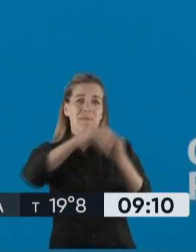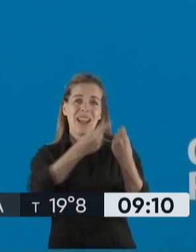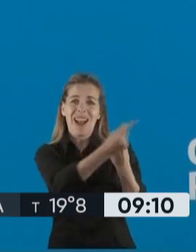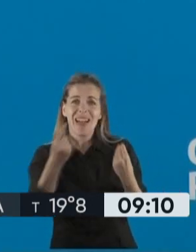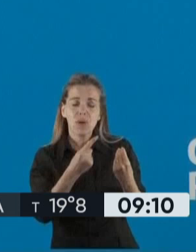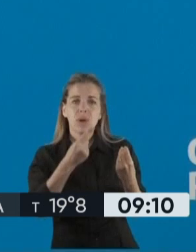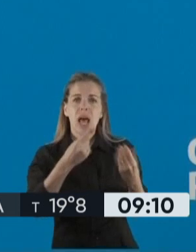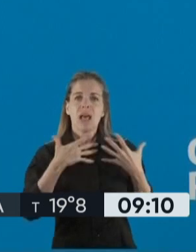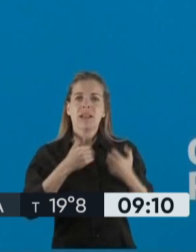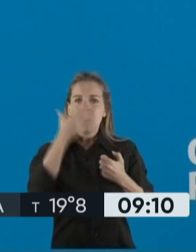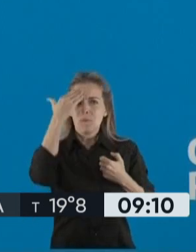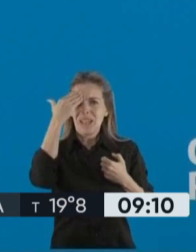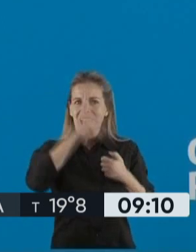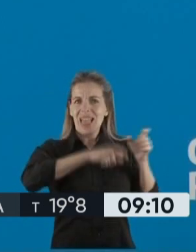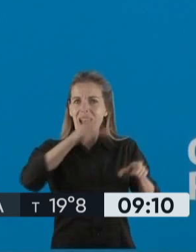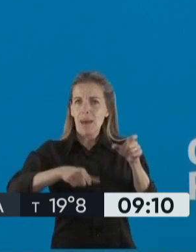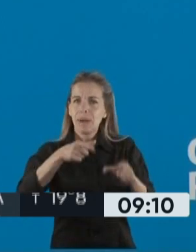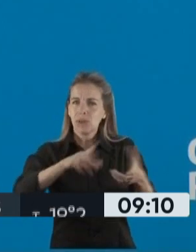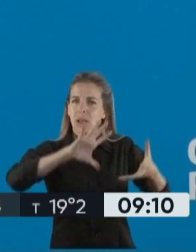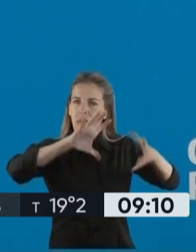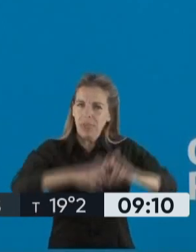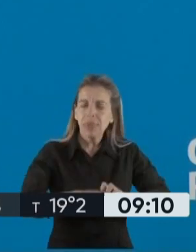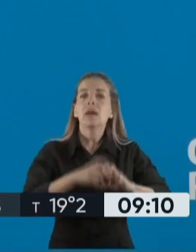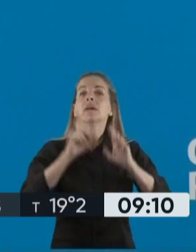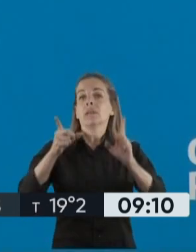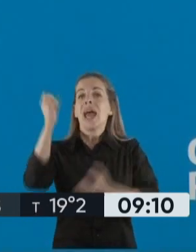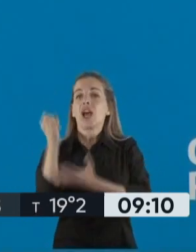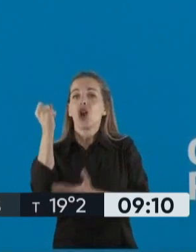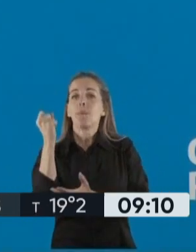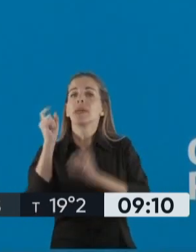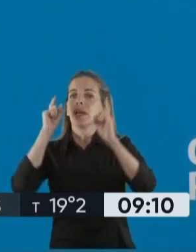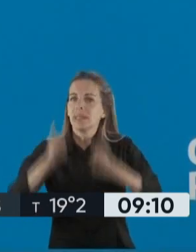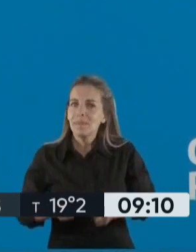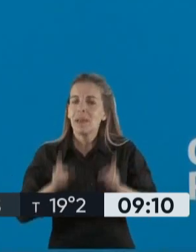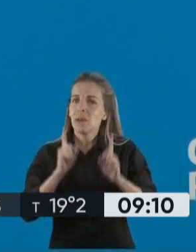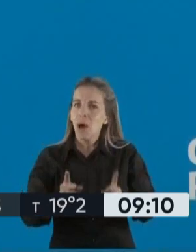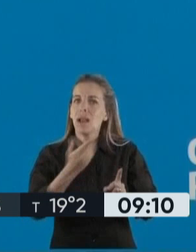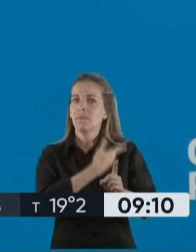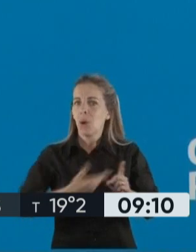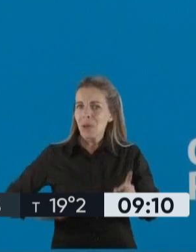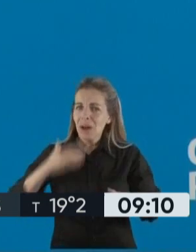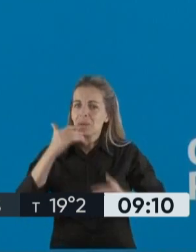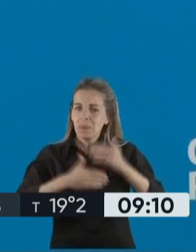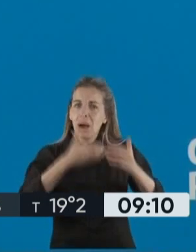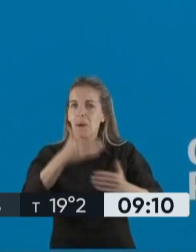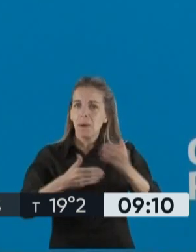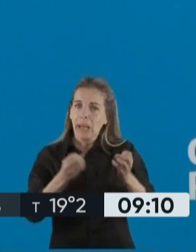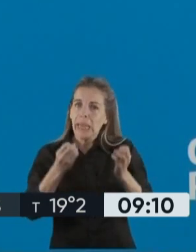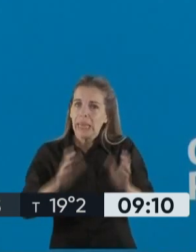salud mental, hemos podido llevar adelante la tarea de la mejor manera posible y nos parece importante a